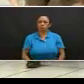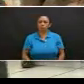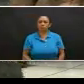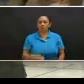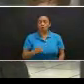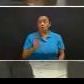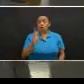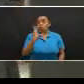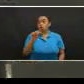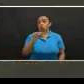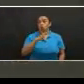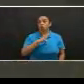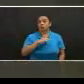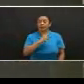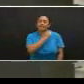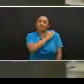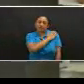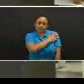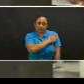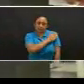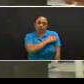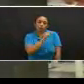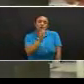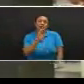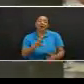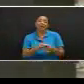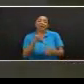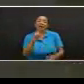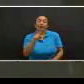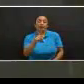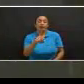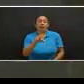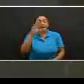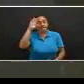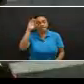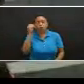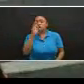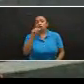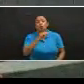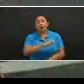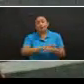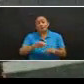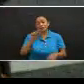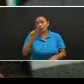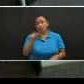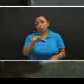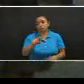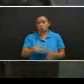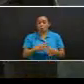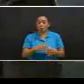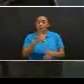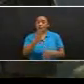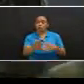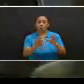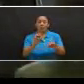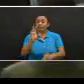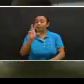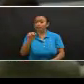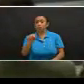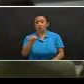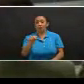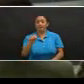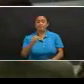No tiene misericordia de él. ¿Por qué? Porque él no ha pasado eso. Pero cuando alguien ha pasado una